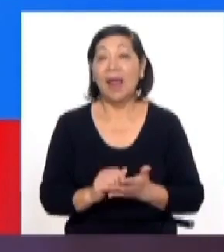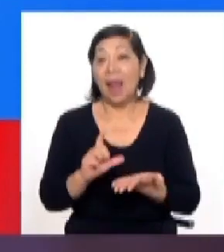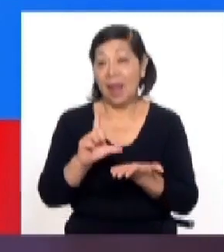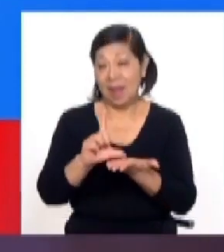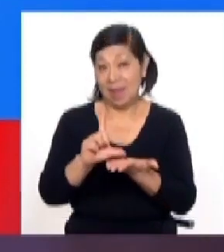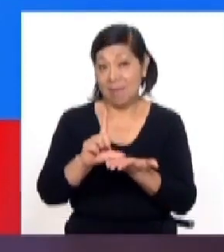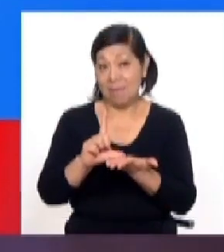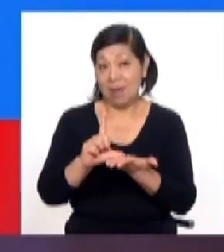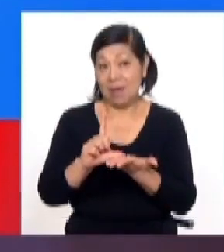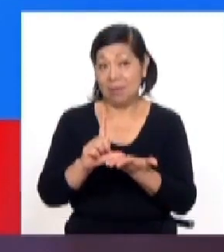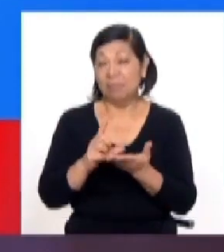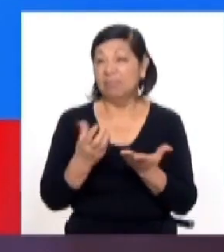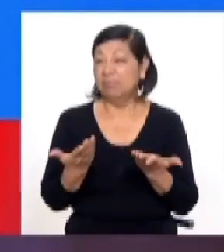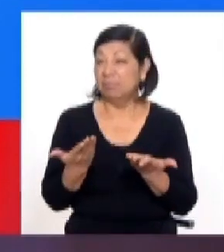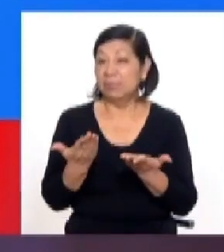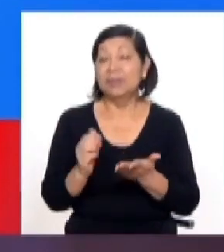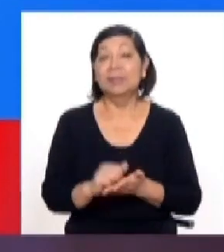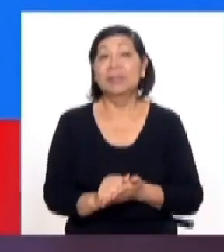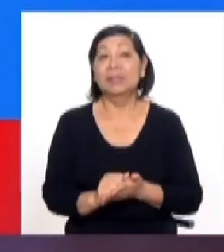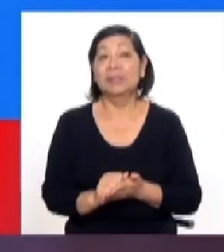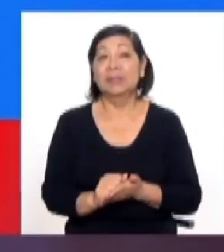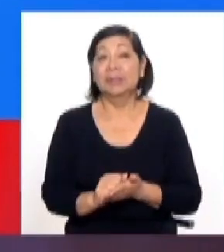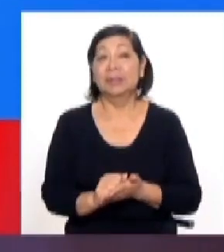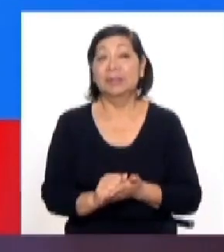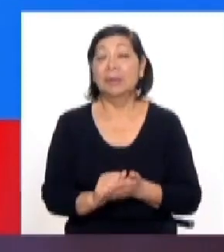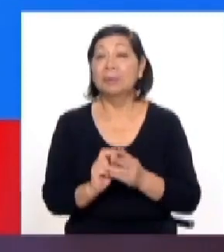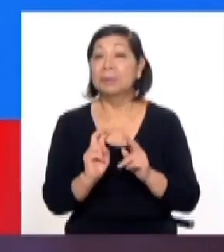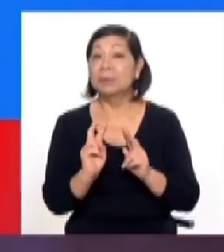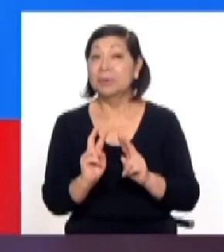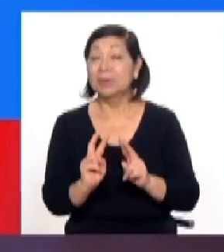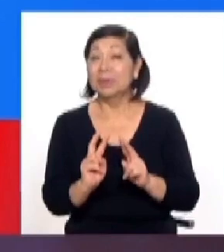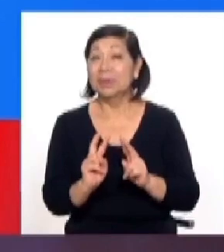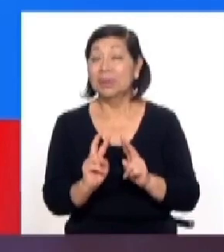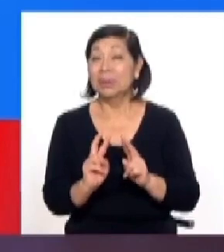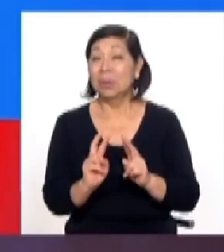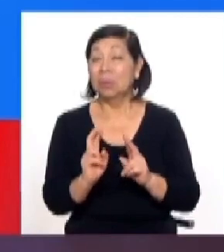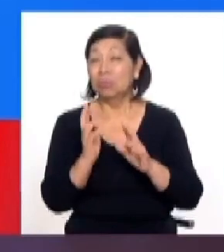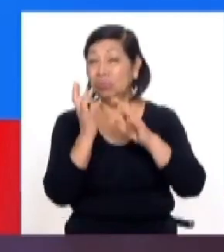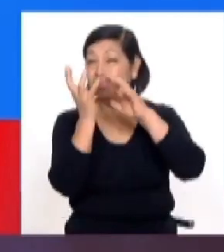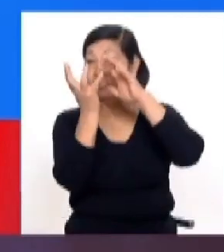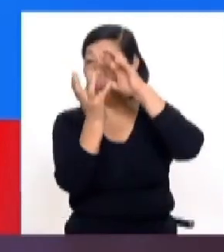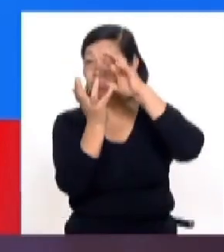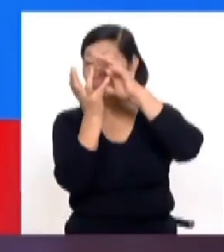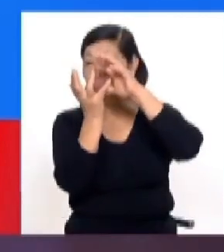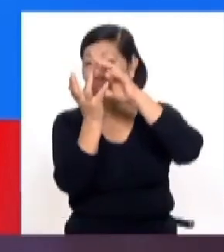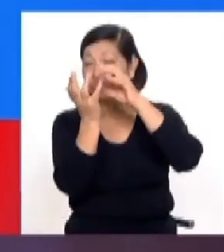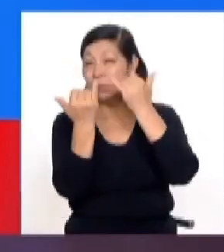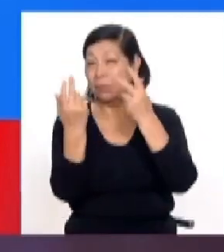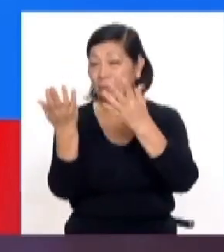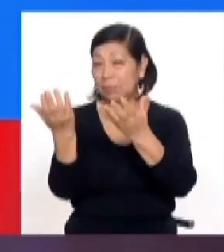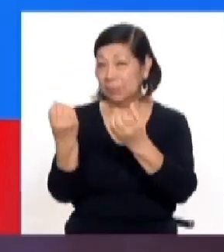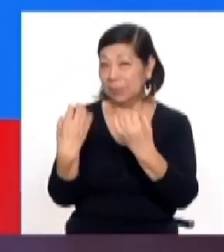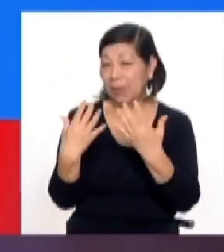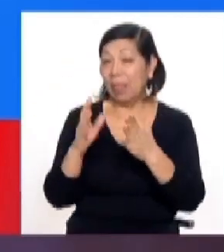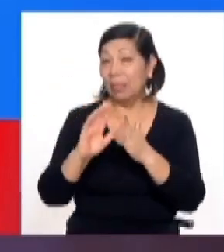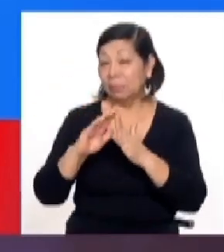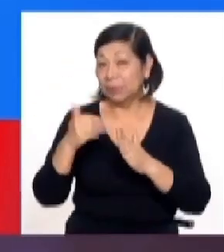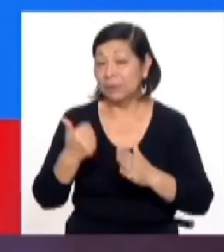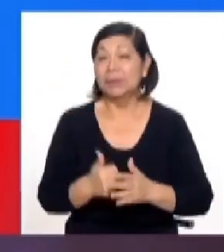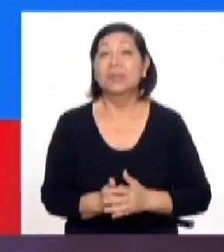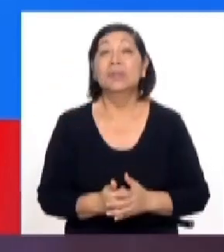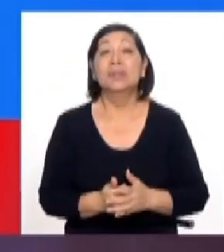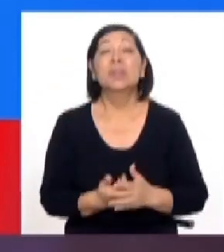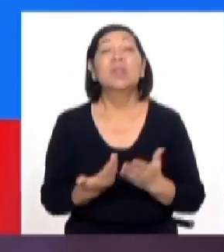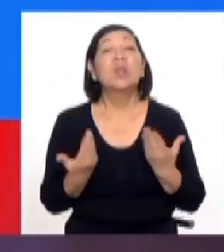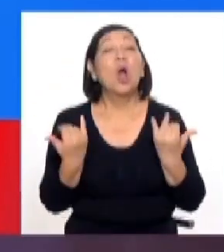Lima tenemos la Ciudad de Lima metropolitana en esta situación tenemos cobertura nubosa esto también en el contexto de nuestro aviso que mencionaremos más adelante la